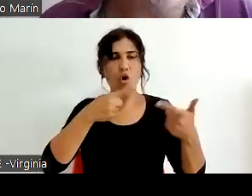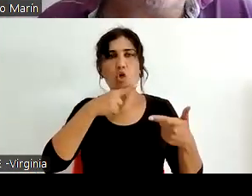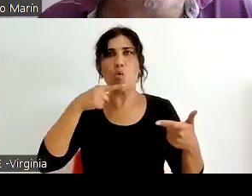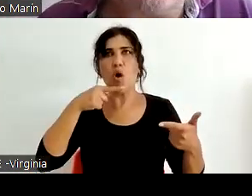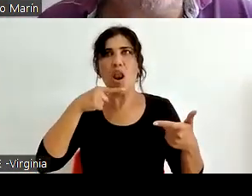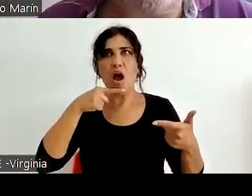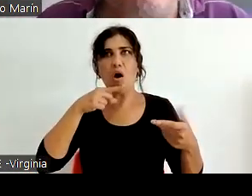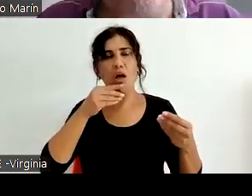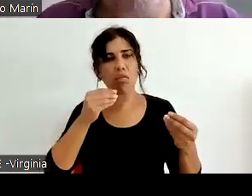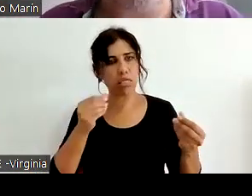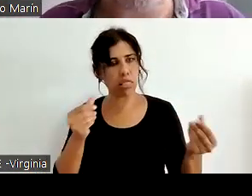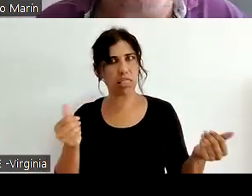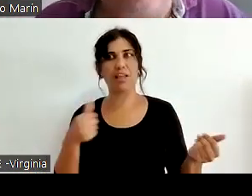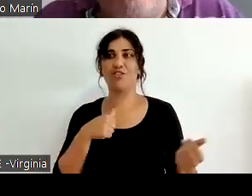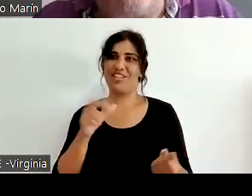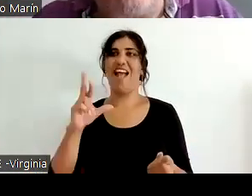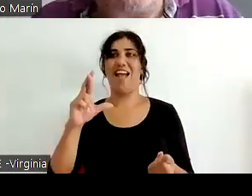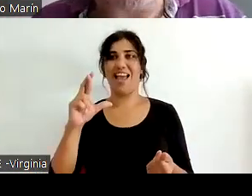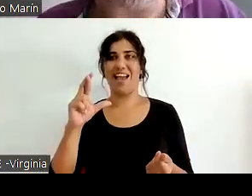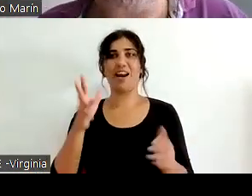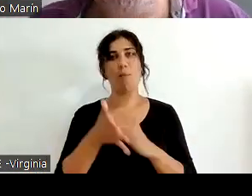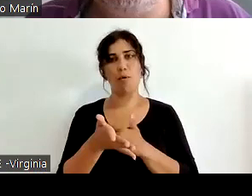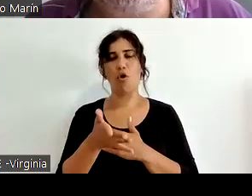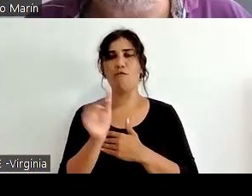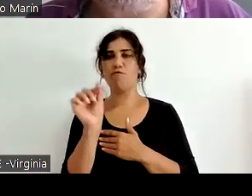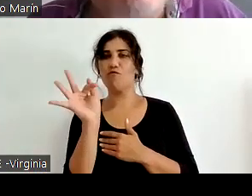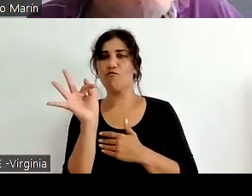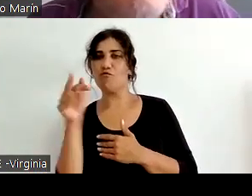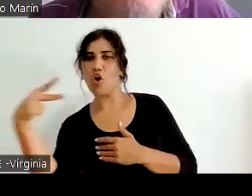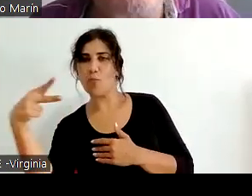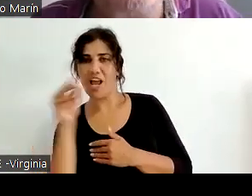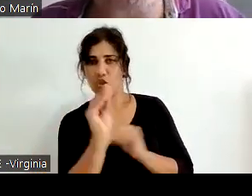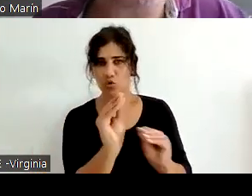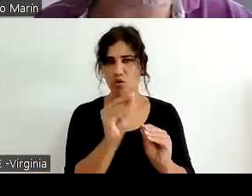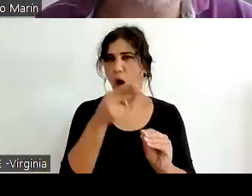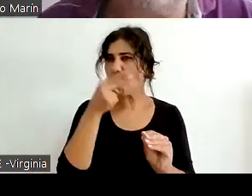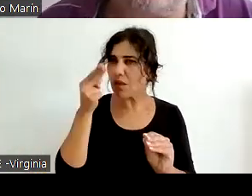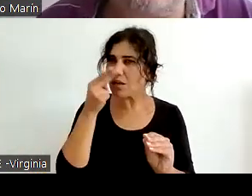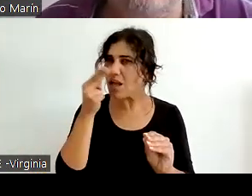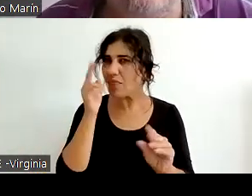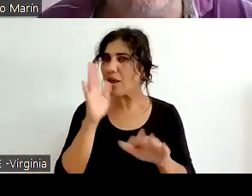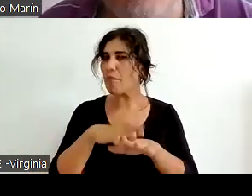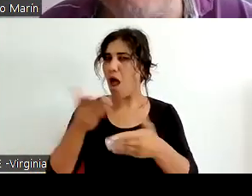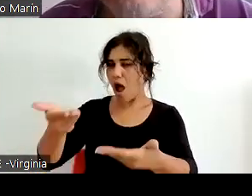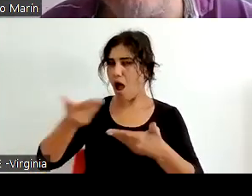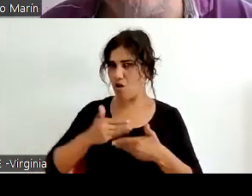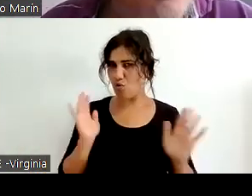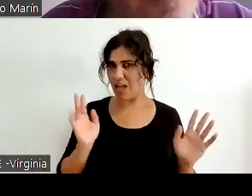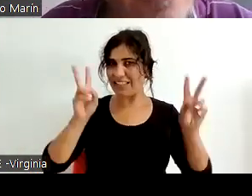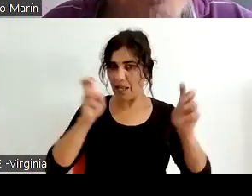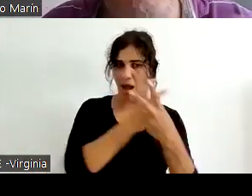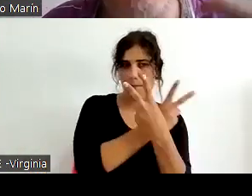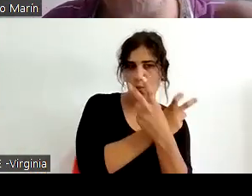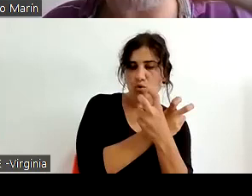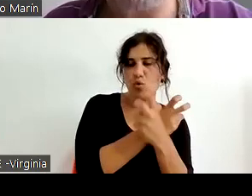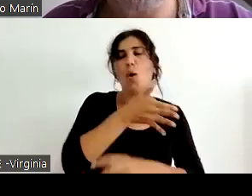tiene formulado pues eso, en una fórmula bastante interesante, que nos puede ayudar bastante a nivel osteoarticular, sobre todo,